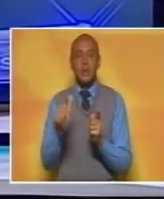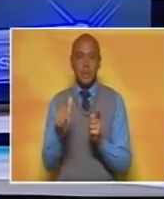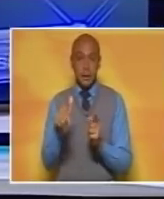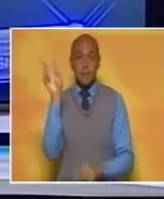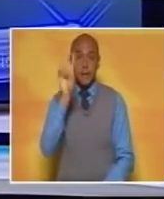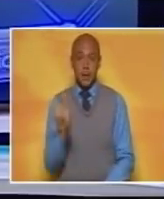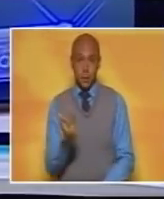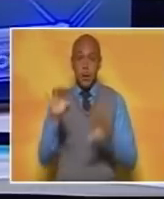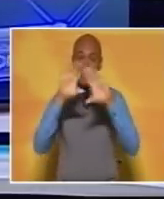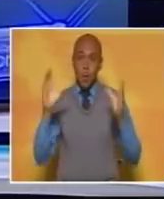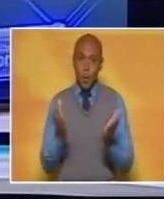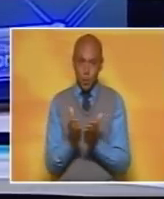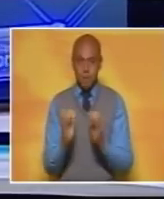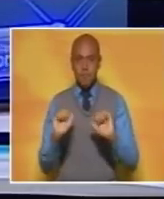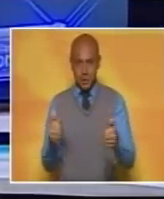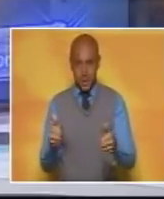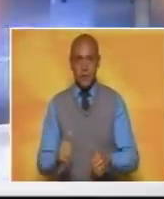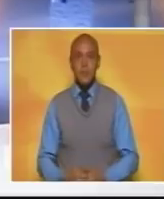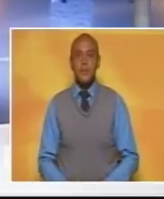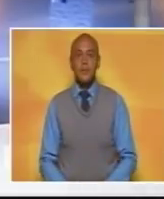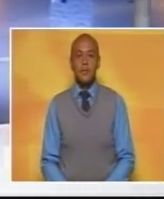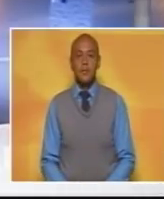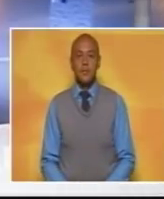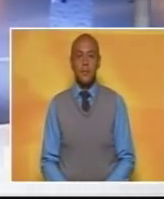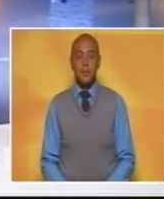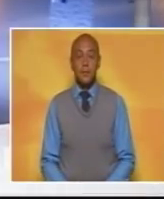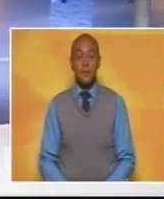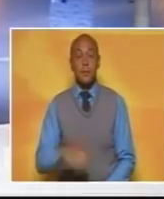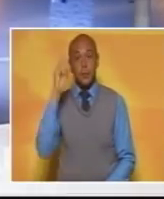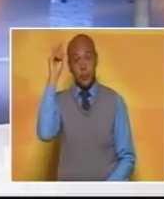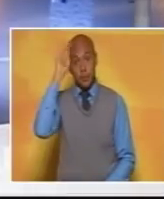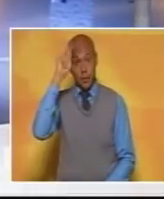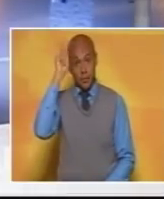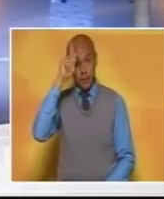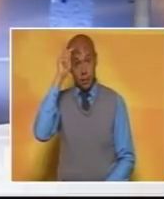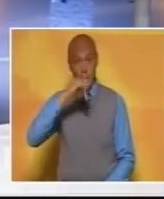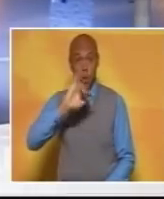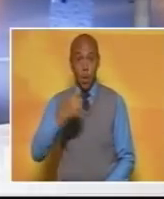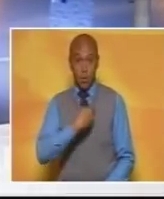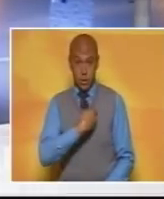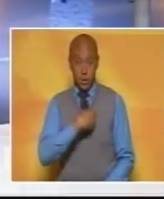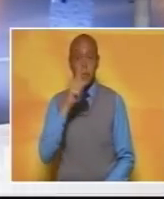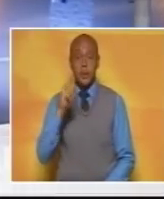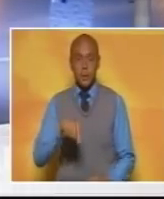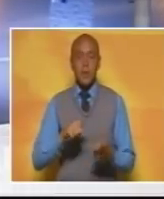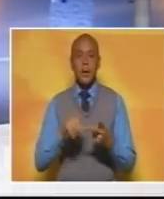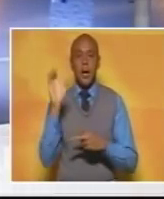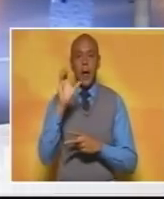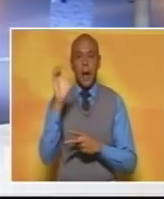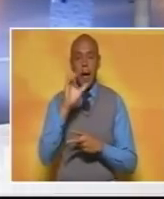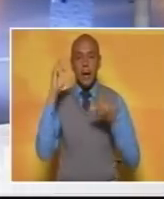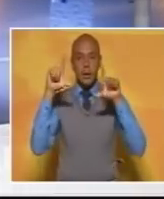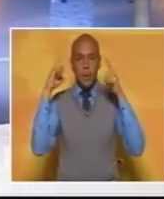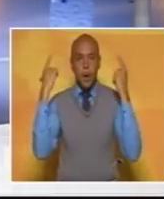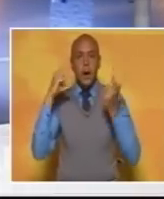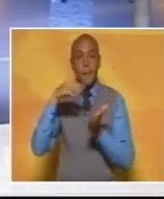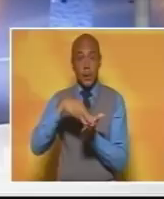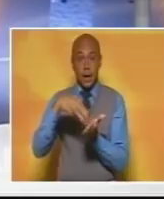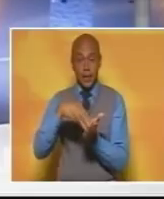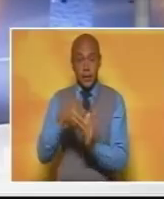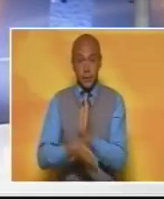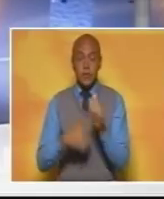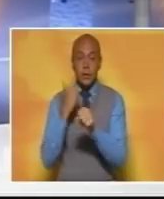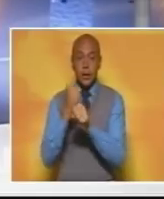de Venezuela y el mundo. Comenzamos. Docentes activos y jubilados de Caracas, Miranda y La Guaira, conjuntamente con la Federación de